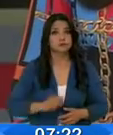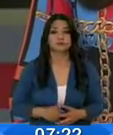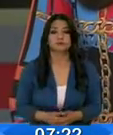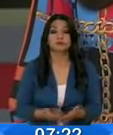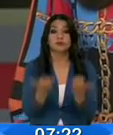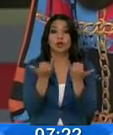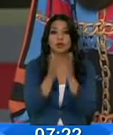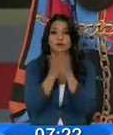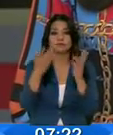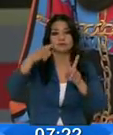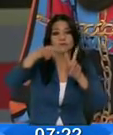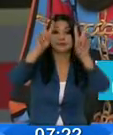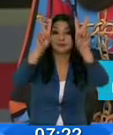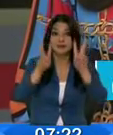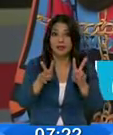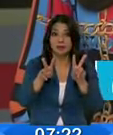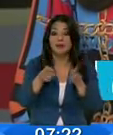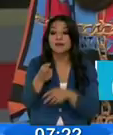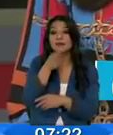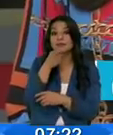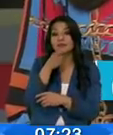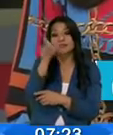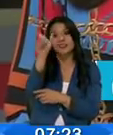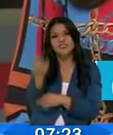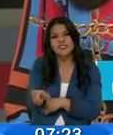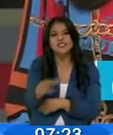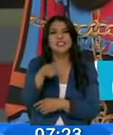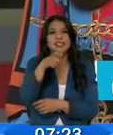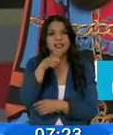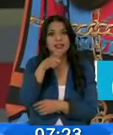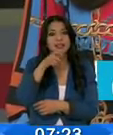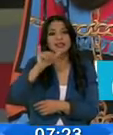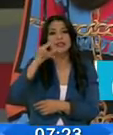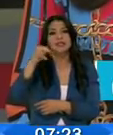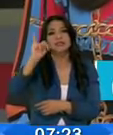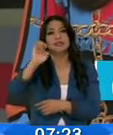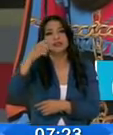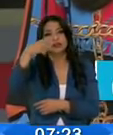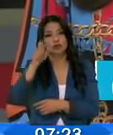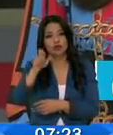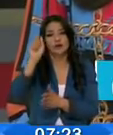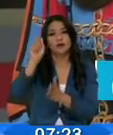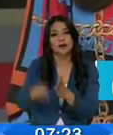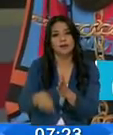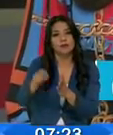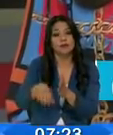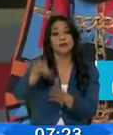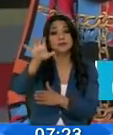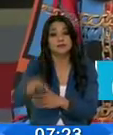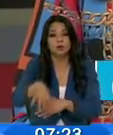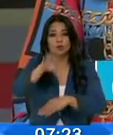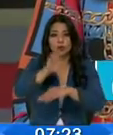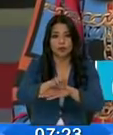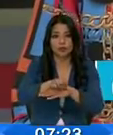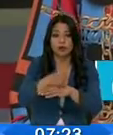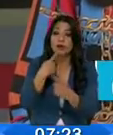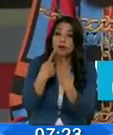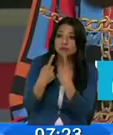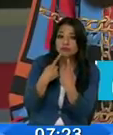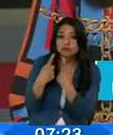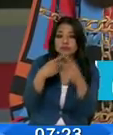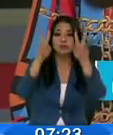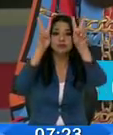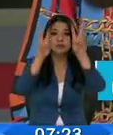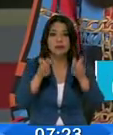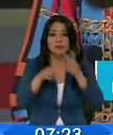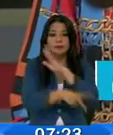hoy en el Comercio TV, en nuestro segmento, el invitado Miguel Rivadeneira entrevistará a Íñigo Salvador, Procurador General del Estado, con quien se analizará el caso